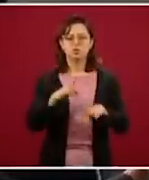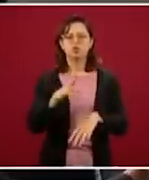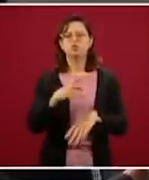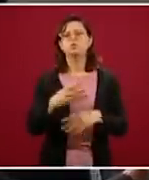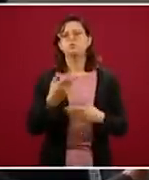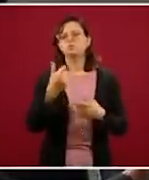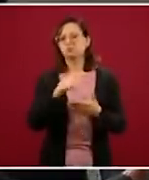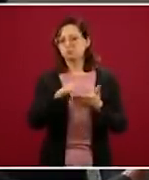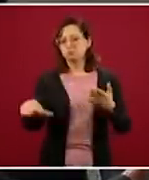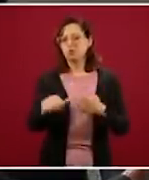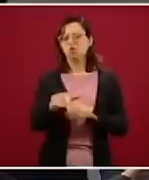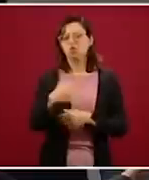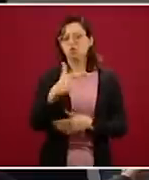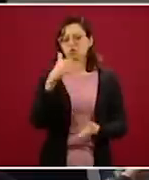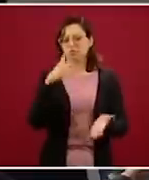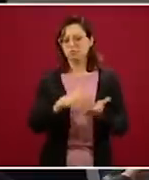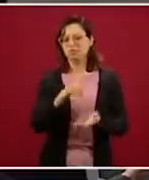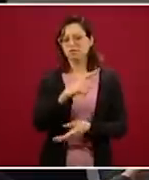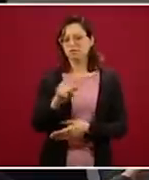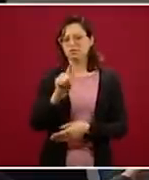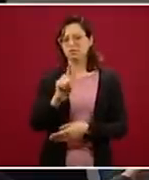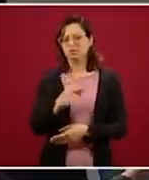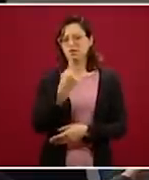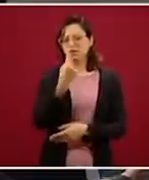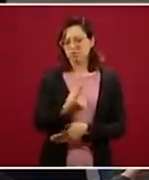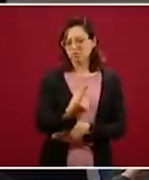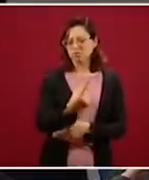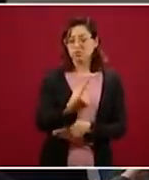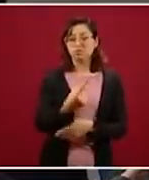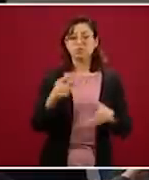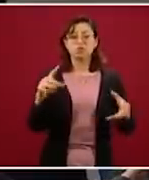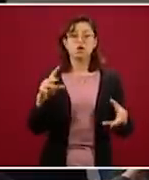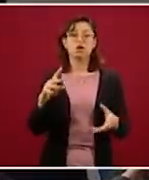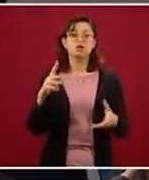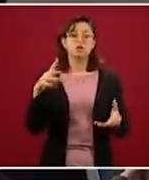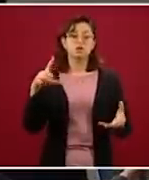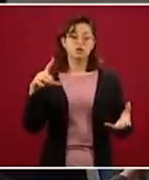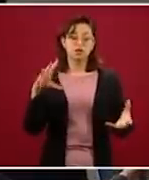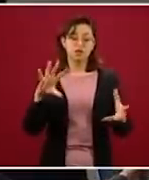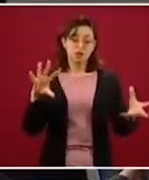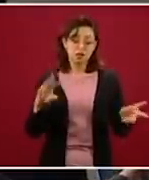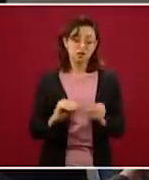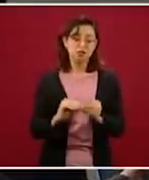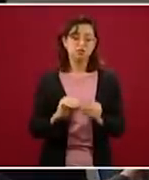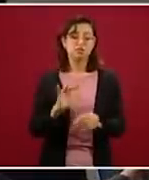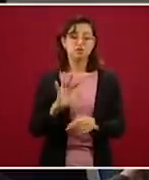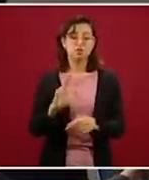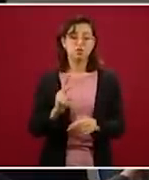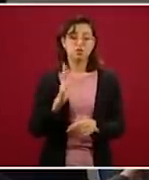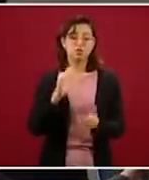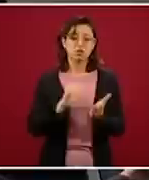12,191 y están relacionadas con un total de